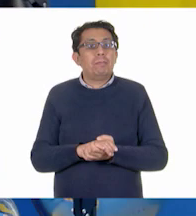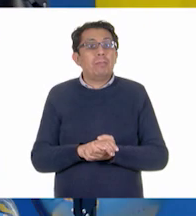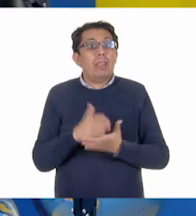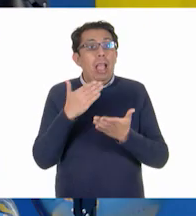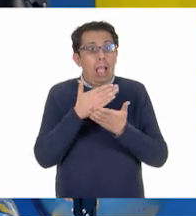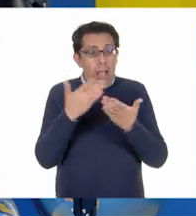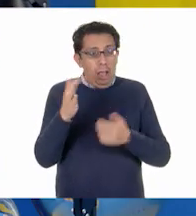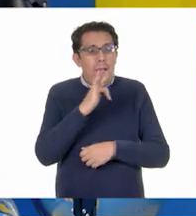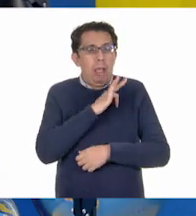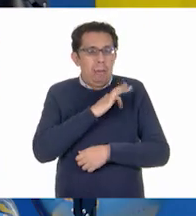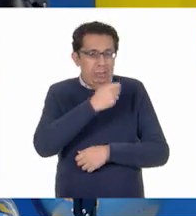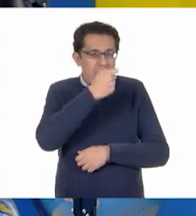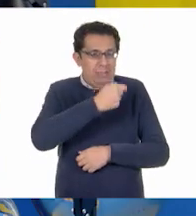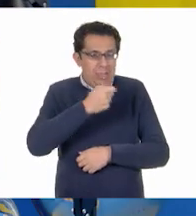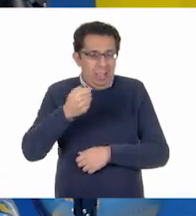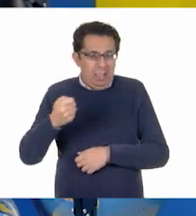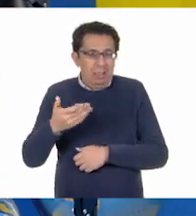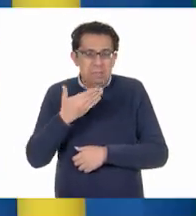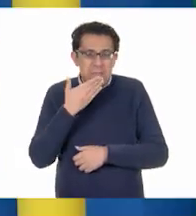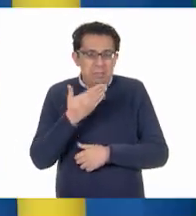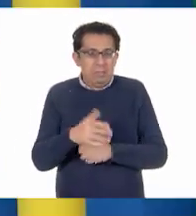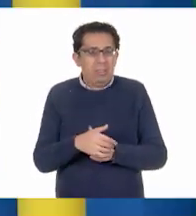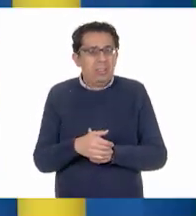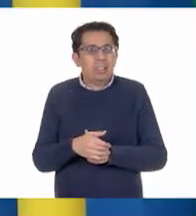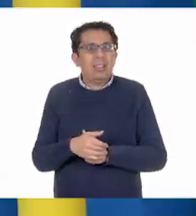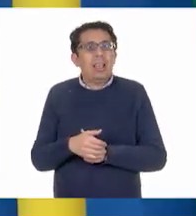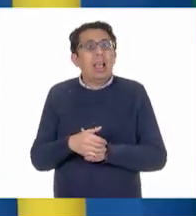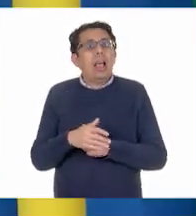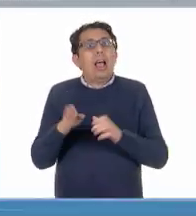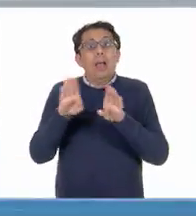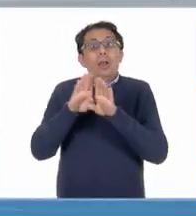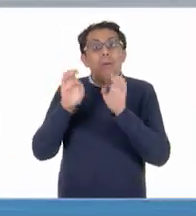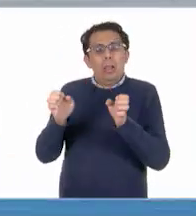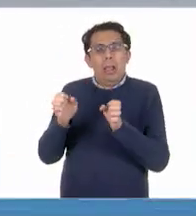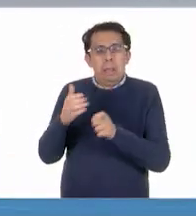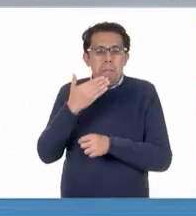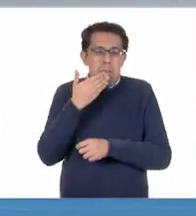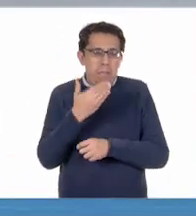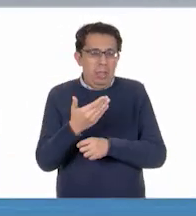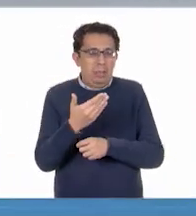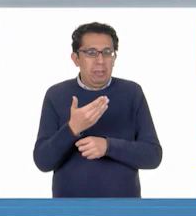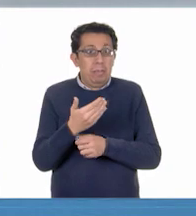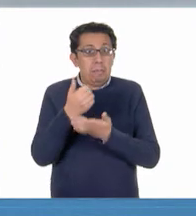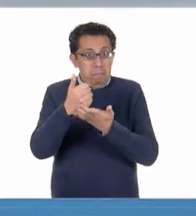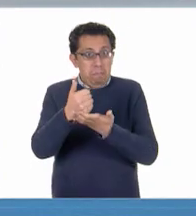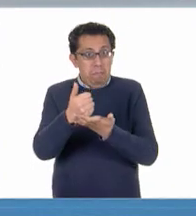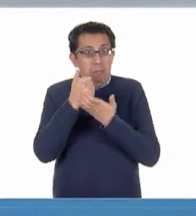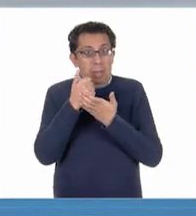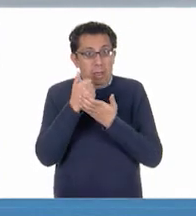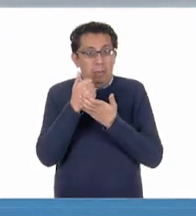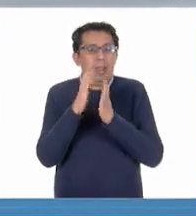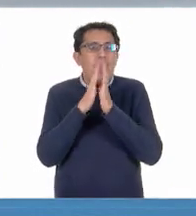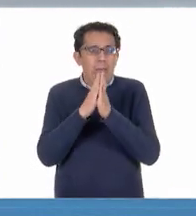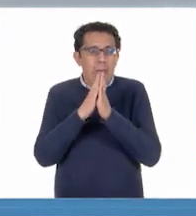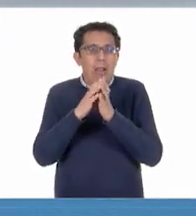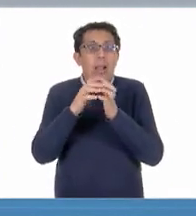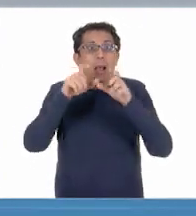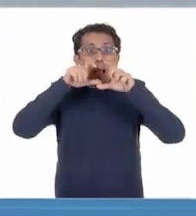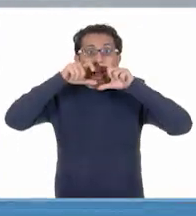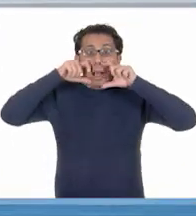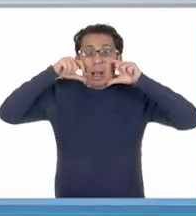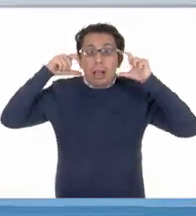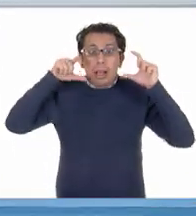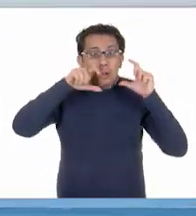saludar formalmente. Gaby, ¿cómo estás? Qué gusto. Ale, ¿cómo estás? Muy bien. ¿Me ayudas con mi cubrebocas, por favor? Por